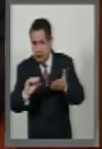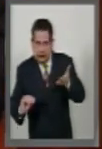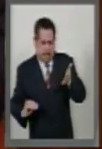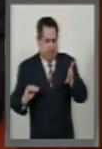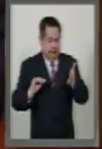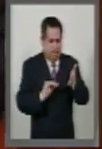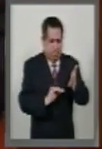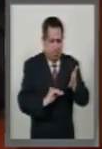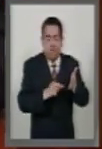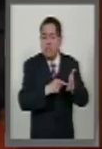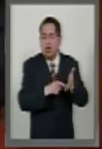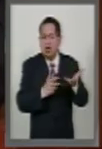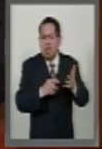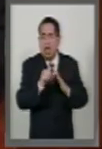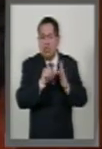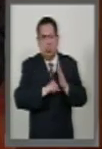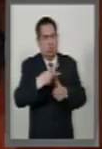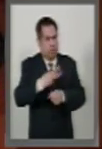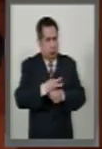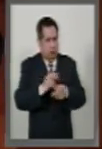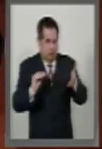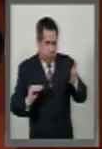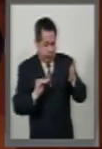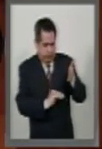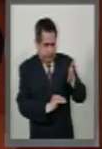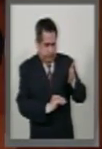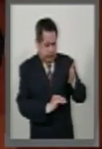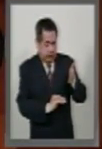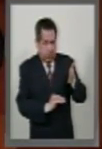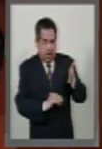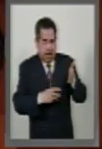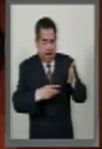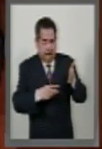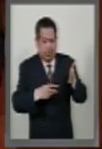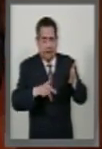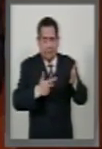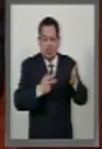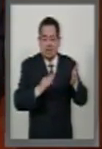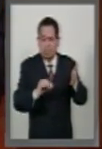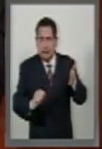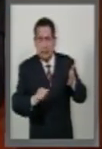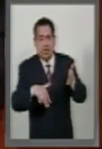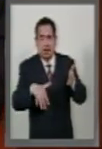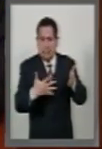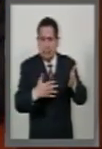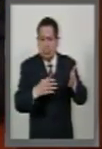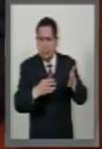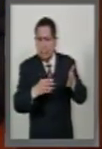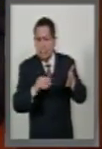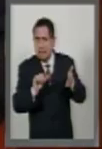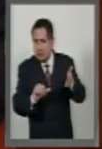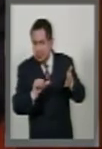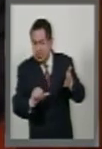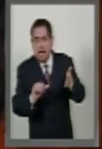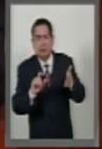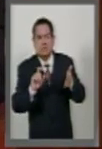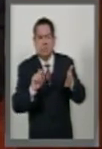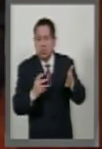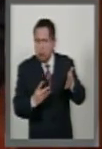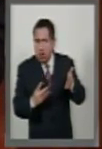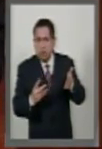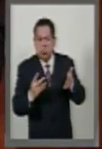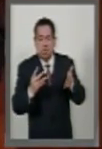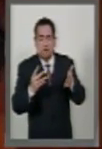al artículo segundo, se adicionan las fracciones 13 bis, 15, 16,